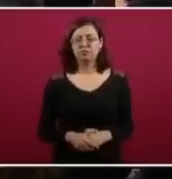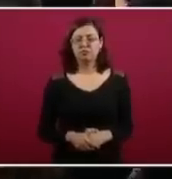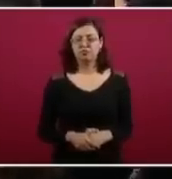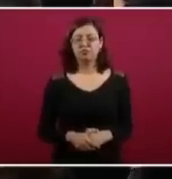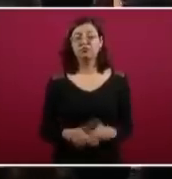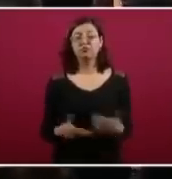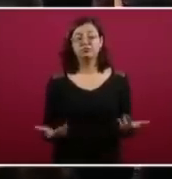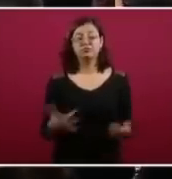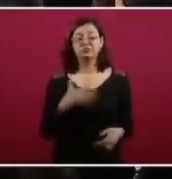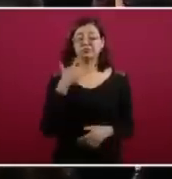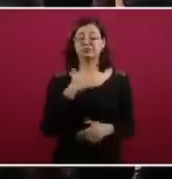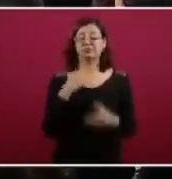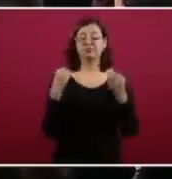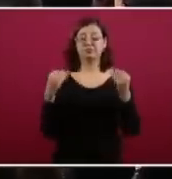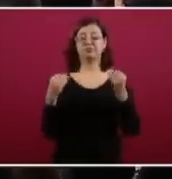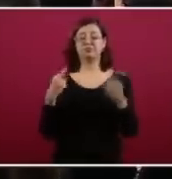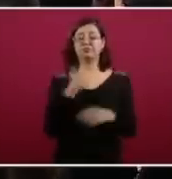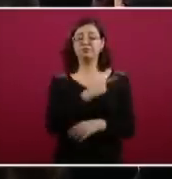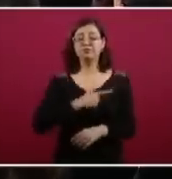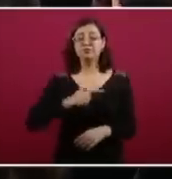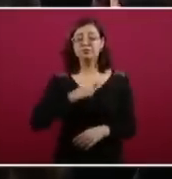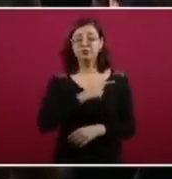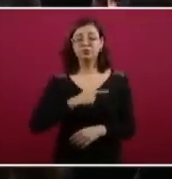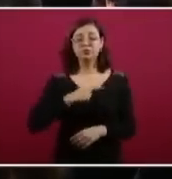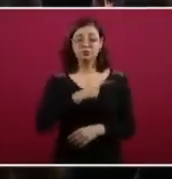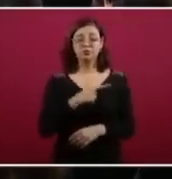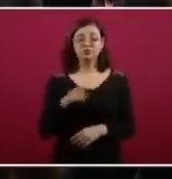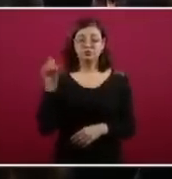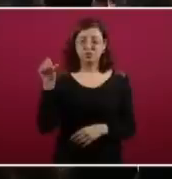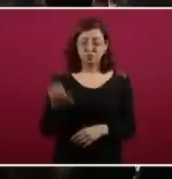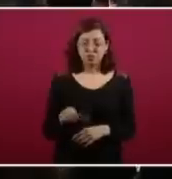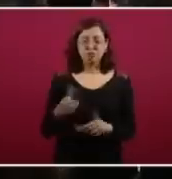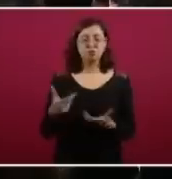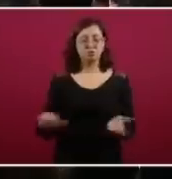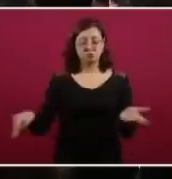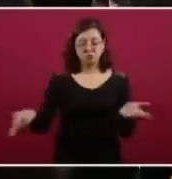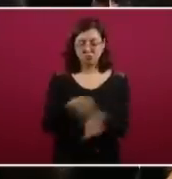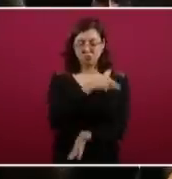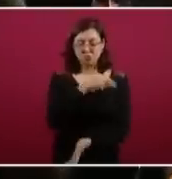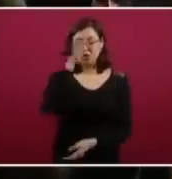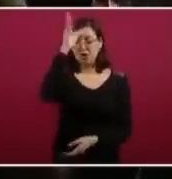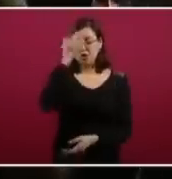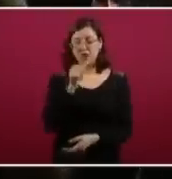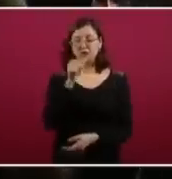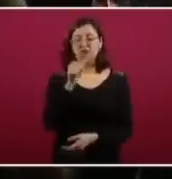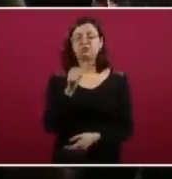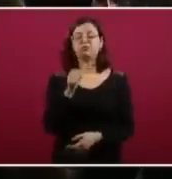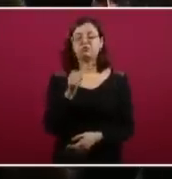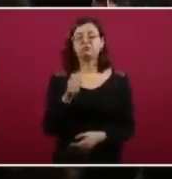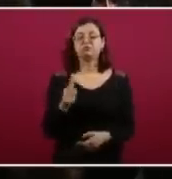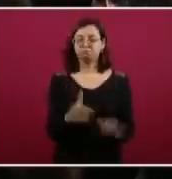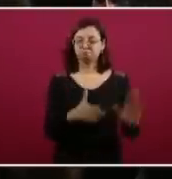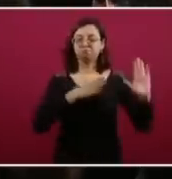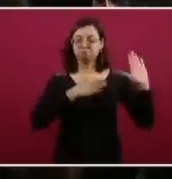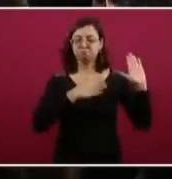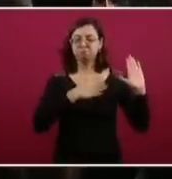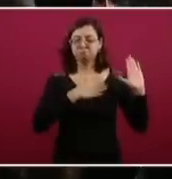Bueno, nos da mucho gusto estar aquí, suscribir este acuerdo,